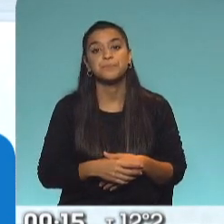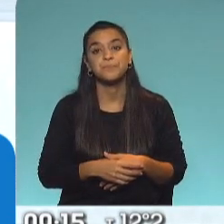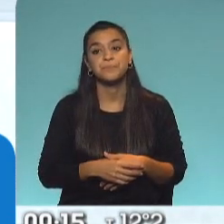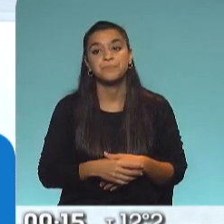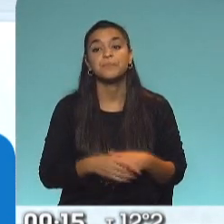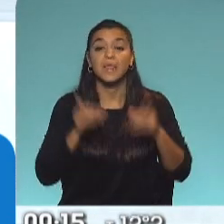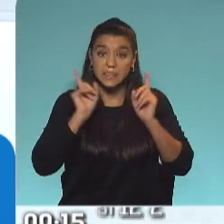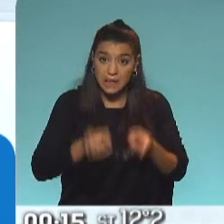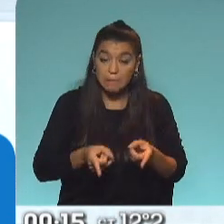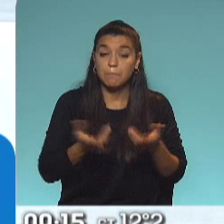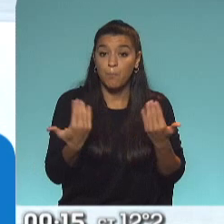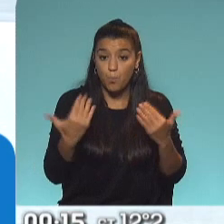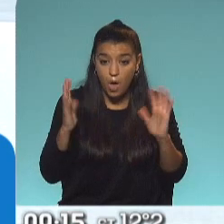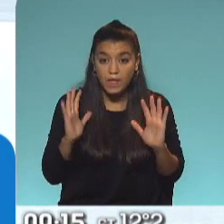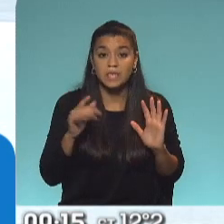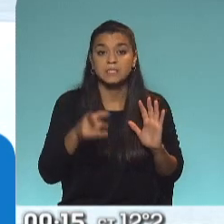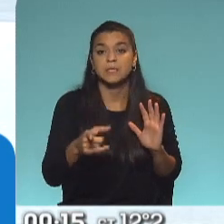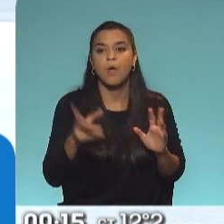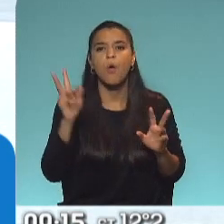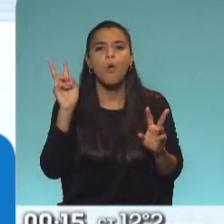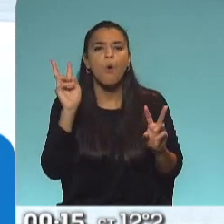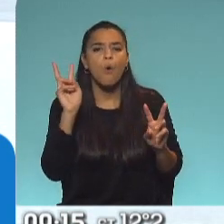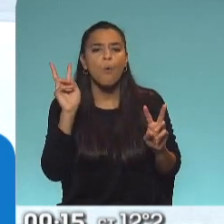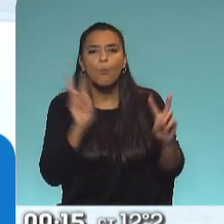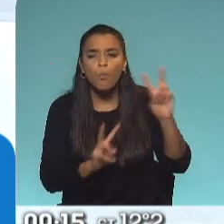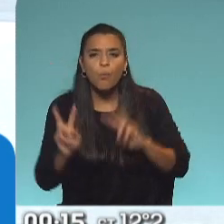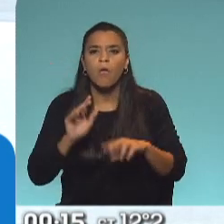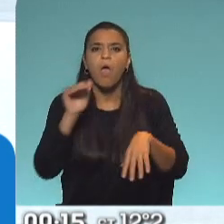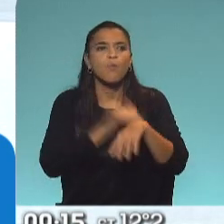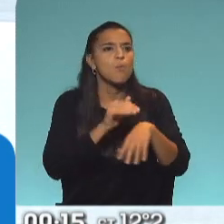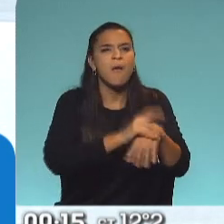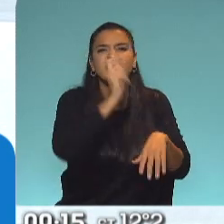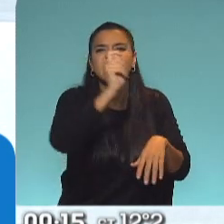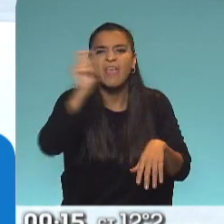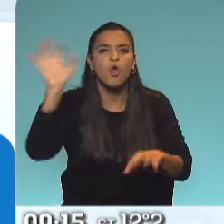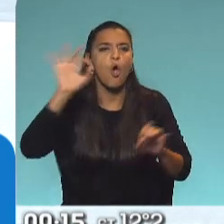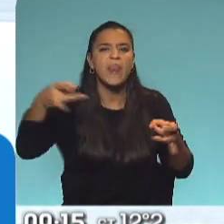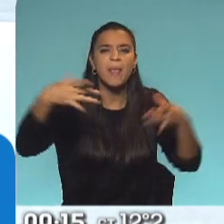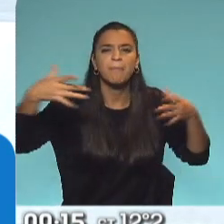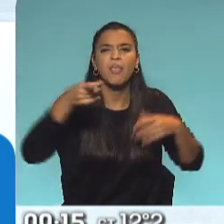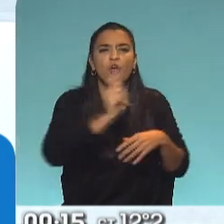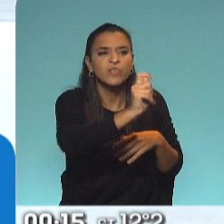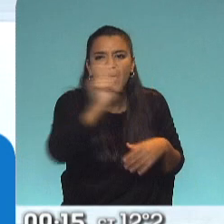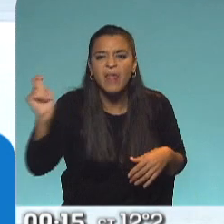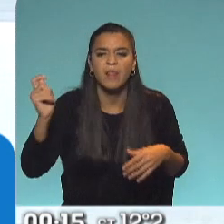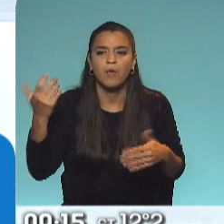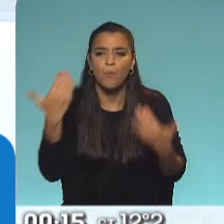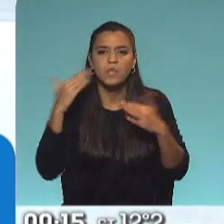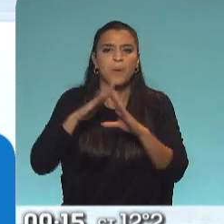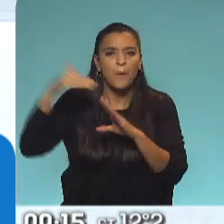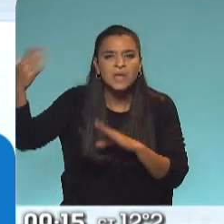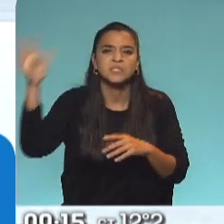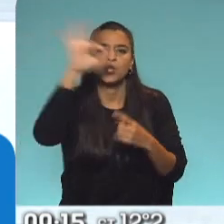también puede canalizarse en la búsqueda de un culpable enemigo etcétera que podría ser un vecino